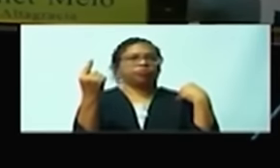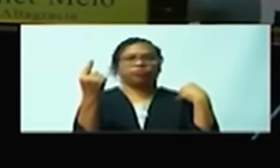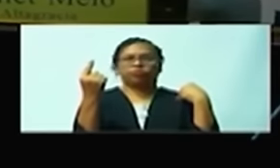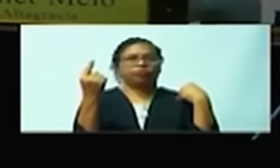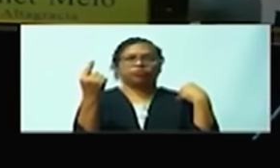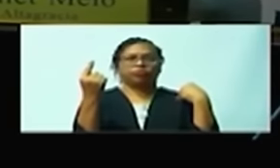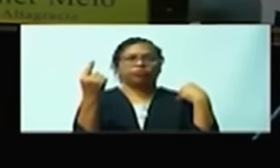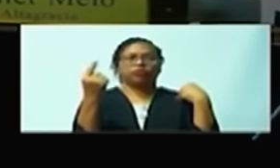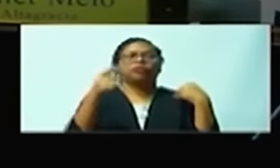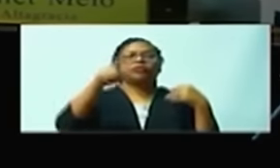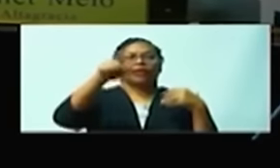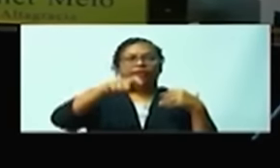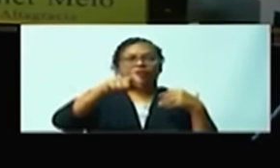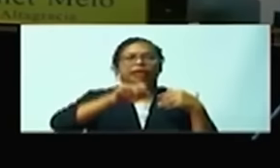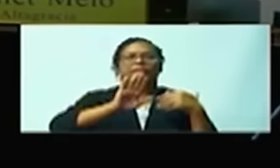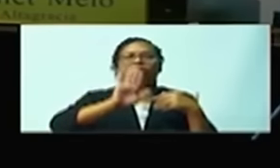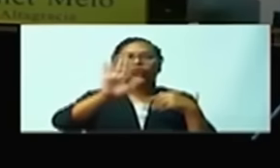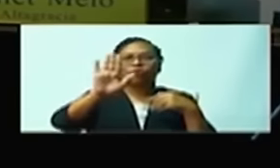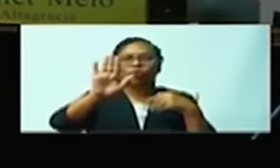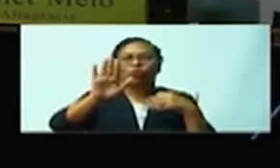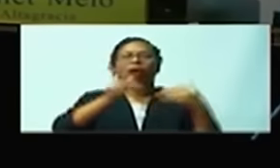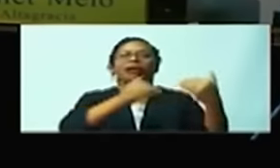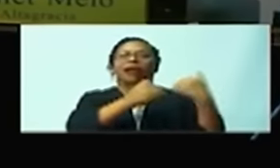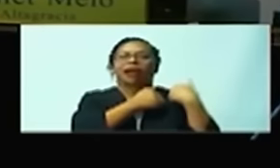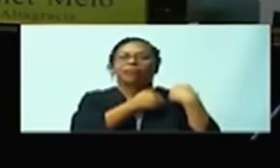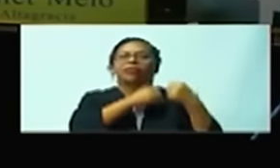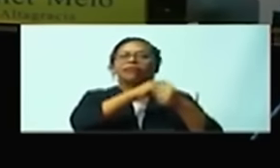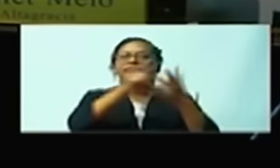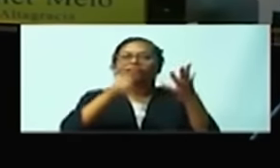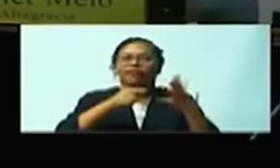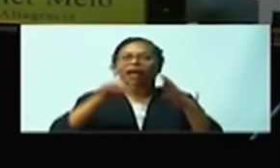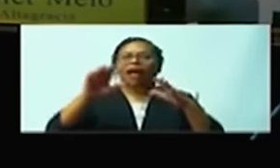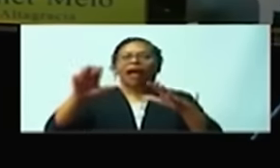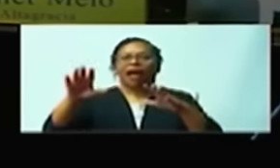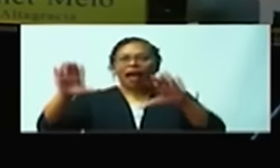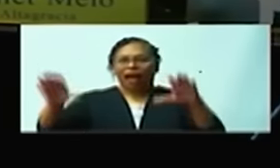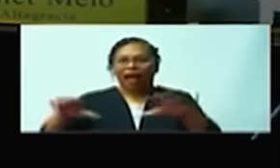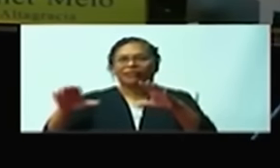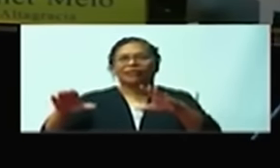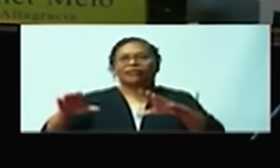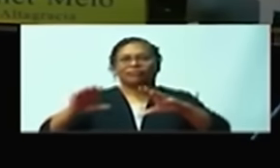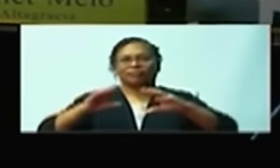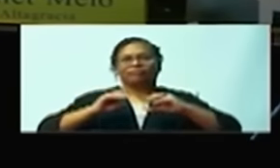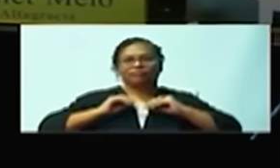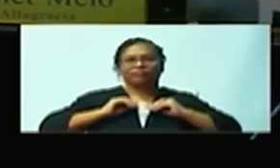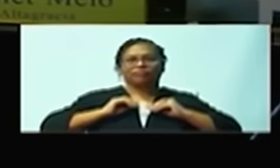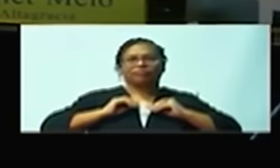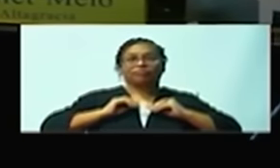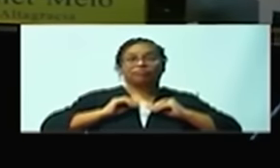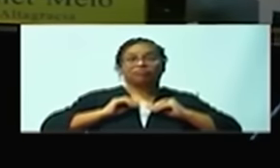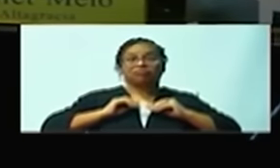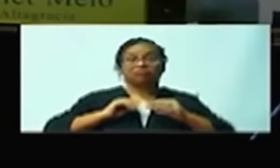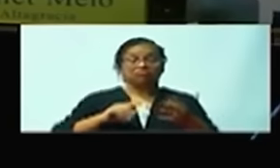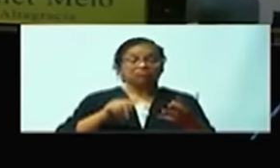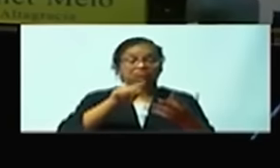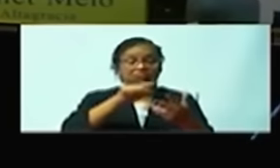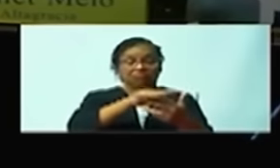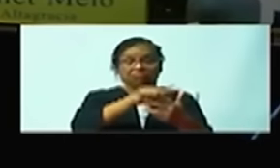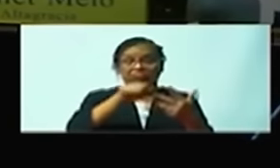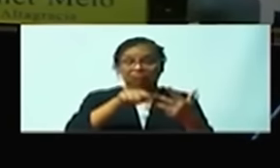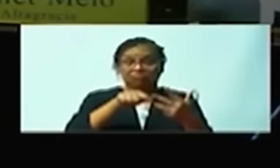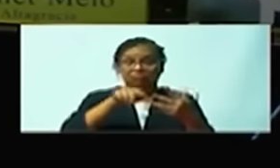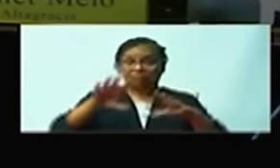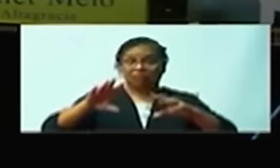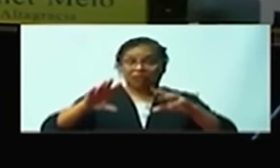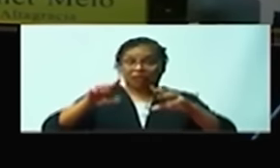su competencia. Esa recomendación también fue rechazada. En la cuarta recomendación, que en el